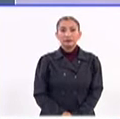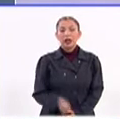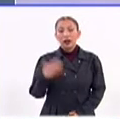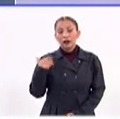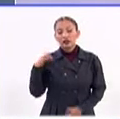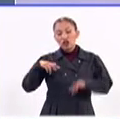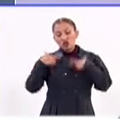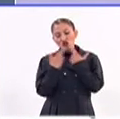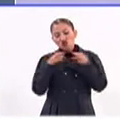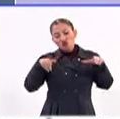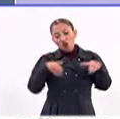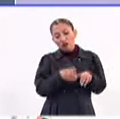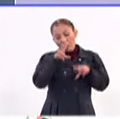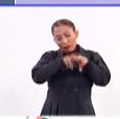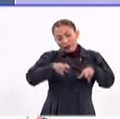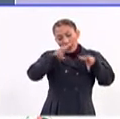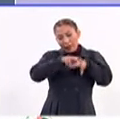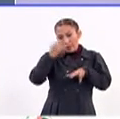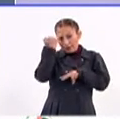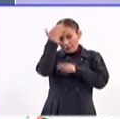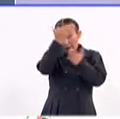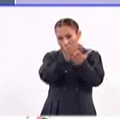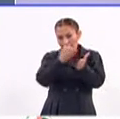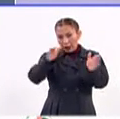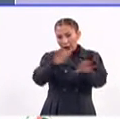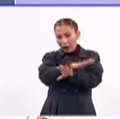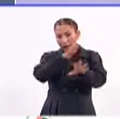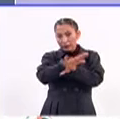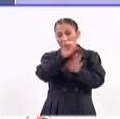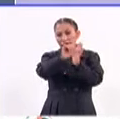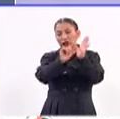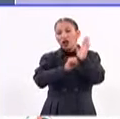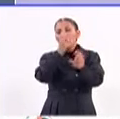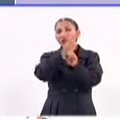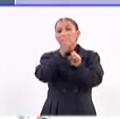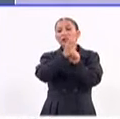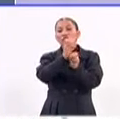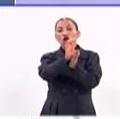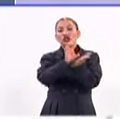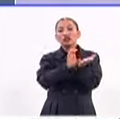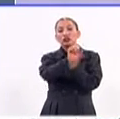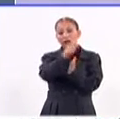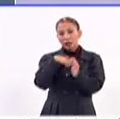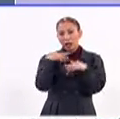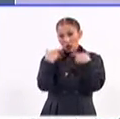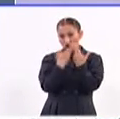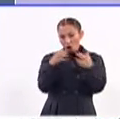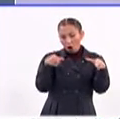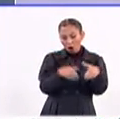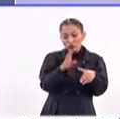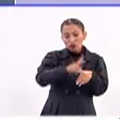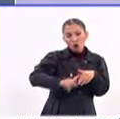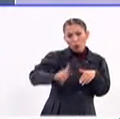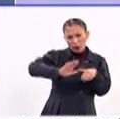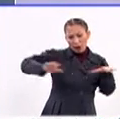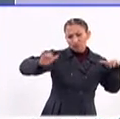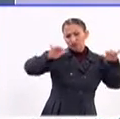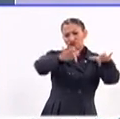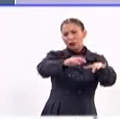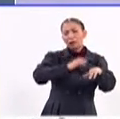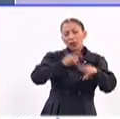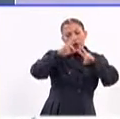Durante las sesiones de análisis de la iniciativa de reforma al artículo 3 constitucional, estas audiencias públicas en donde se